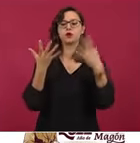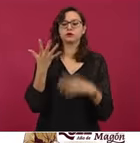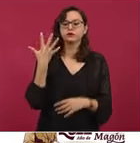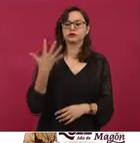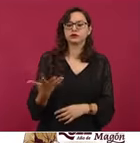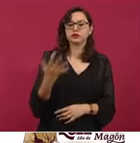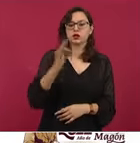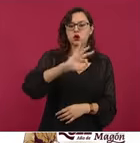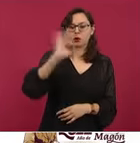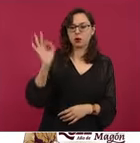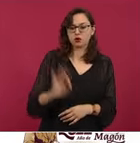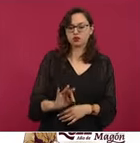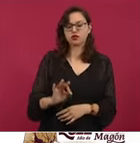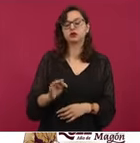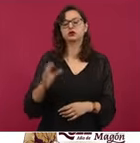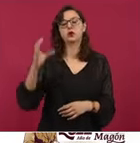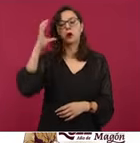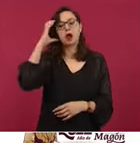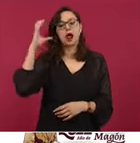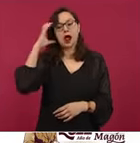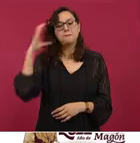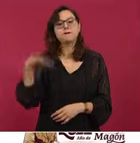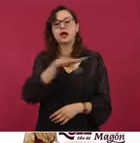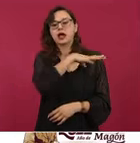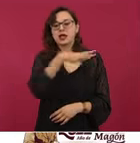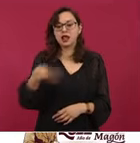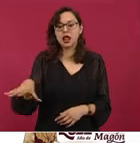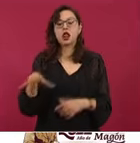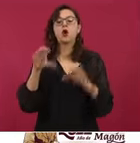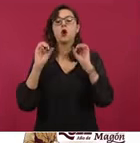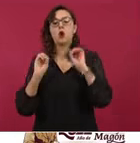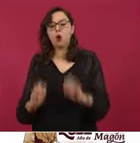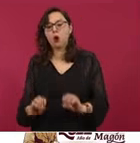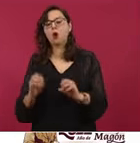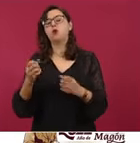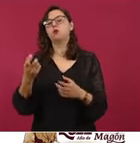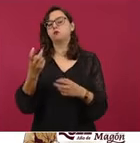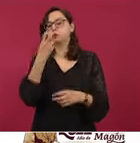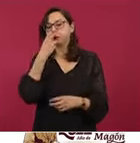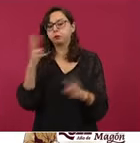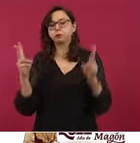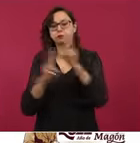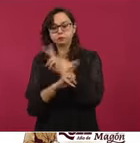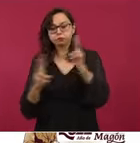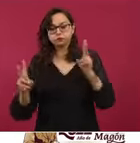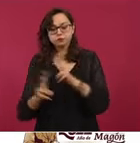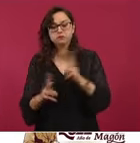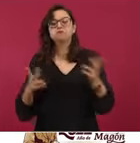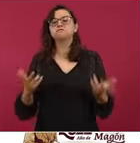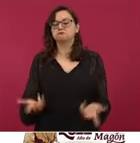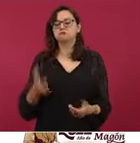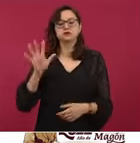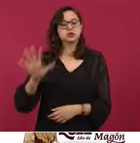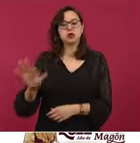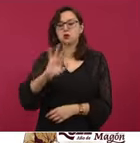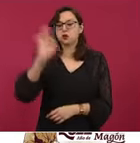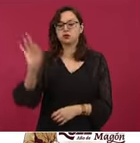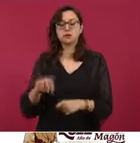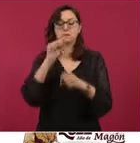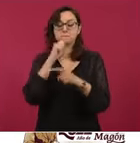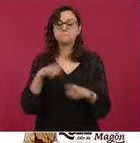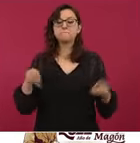con como sin ventilador, están ocupadas y ya hay muchas personas que ingresaron,